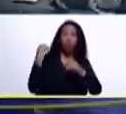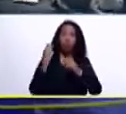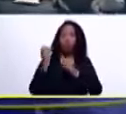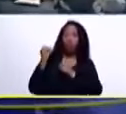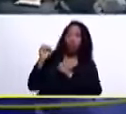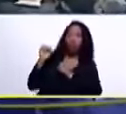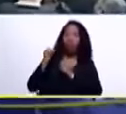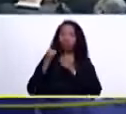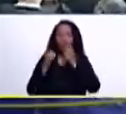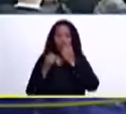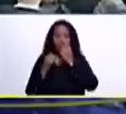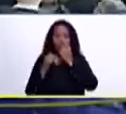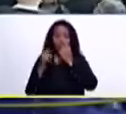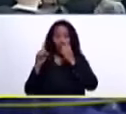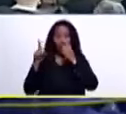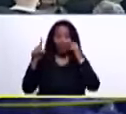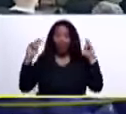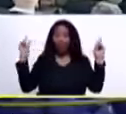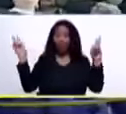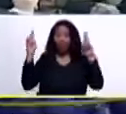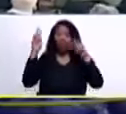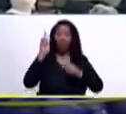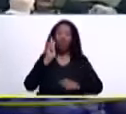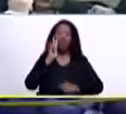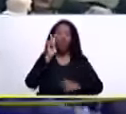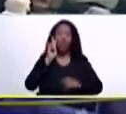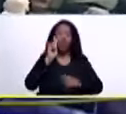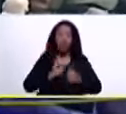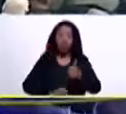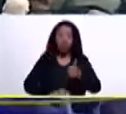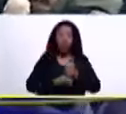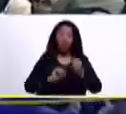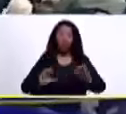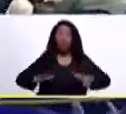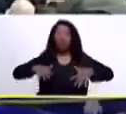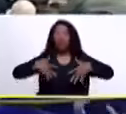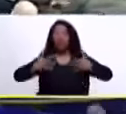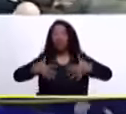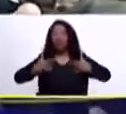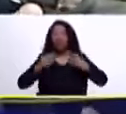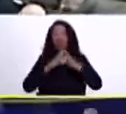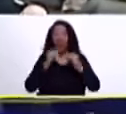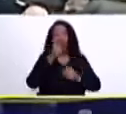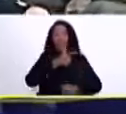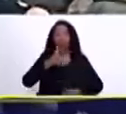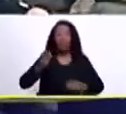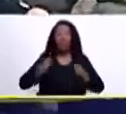Esos triunfos de la Vinotinto que nos llenaron de fuerza, de alegría a todos los venezolanos.